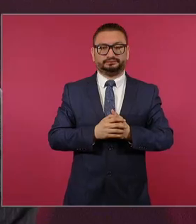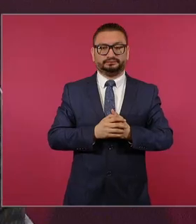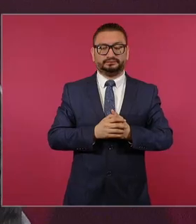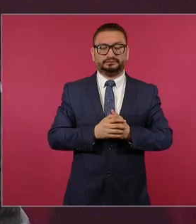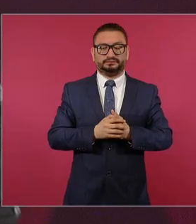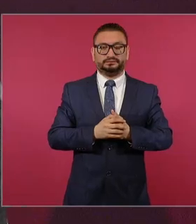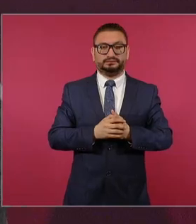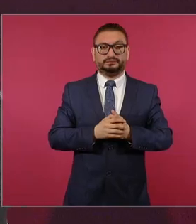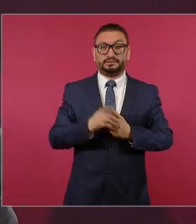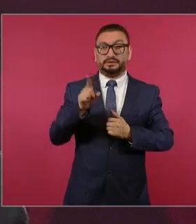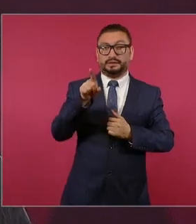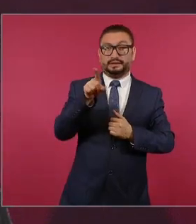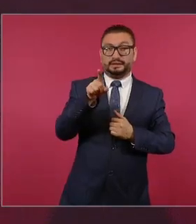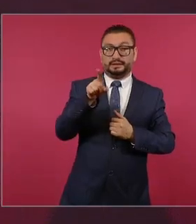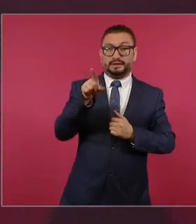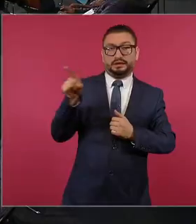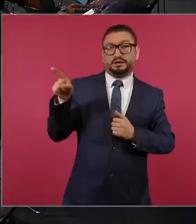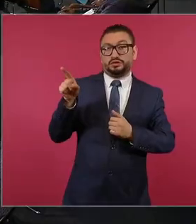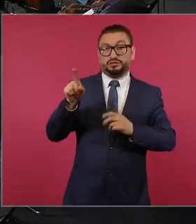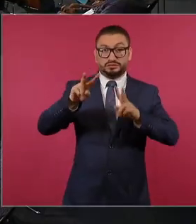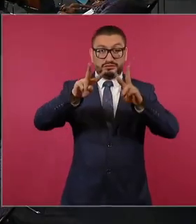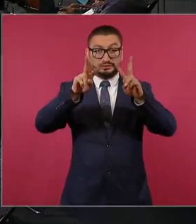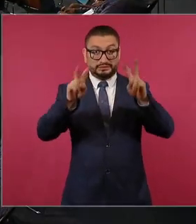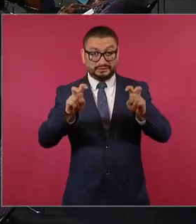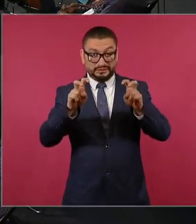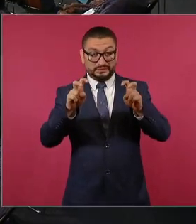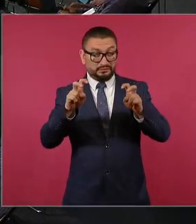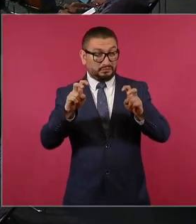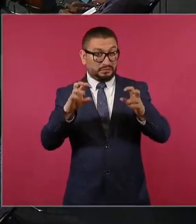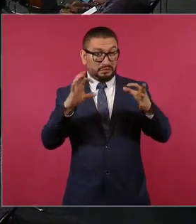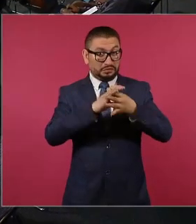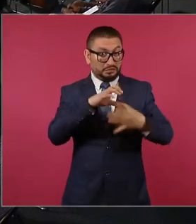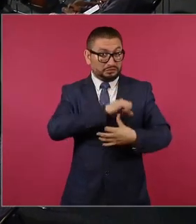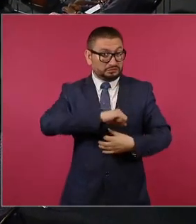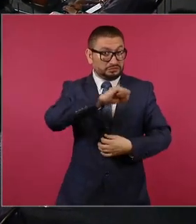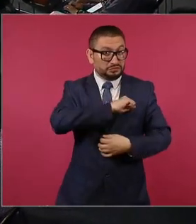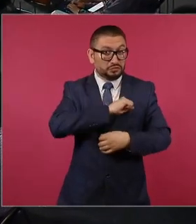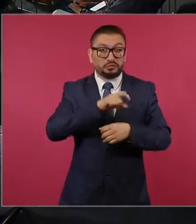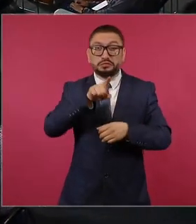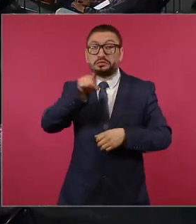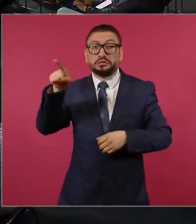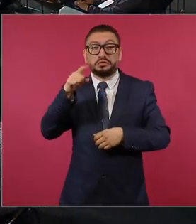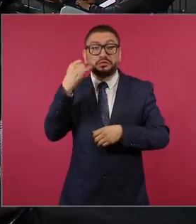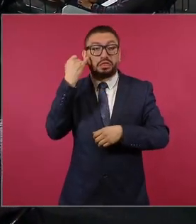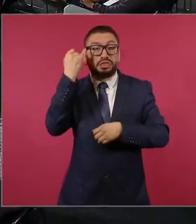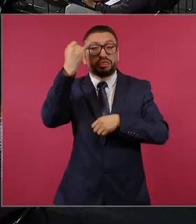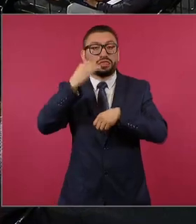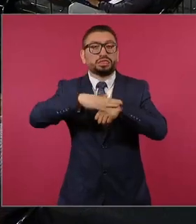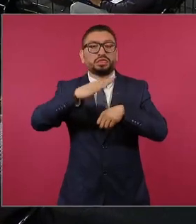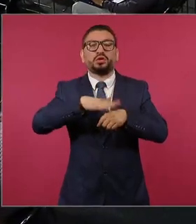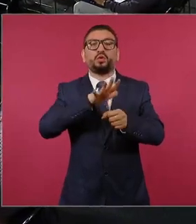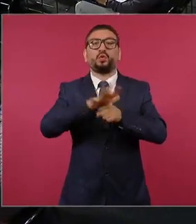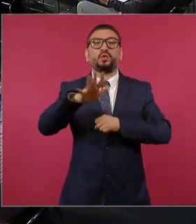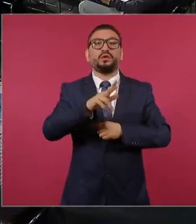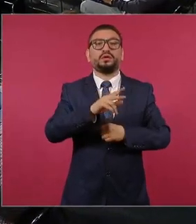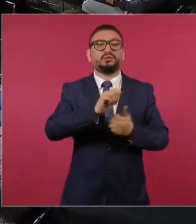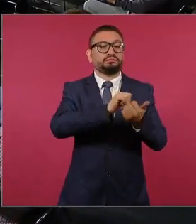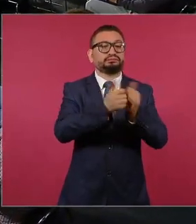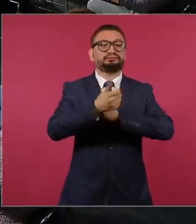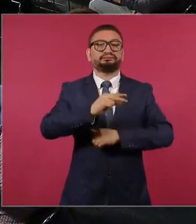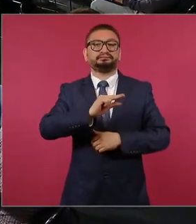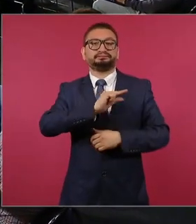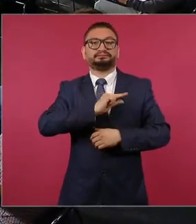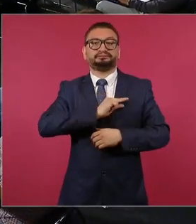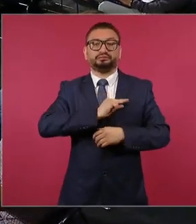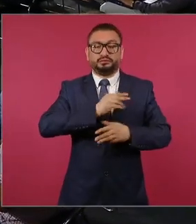Ellos, en el caso de la salud, ¿qué planteaban? La privatización de